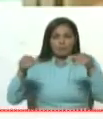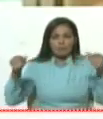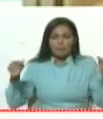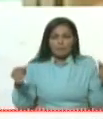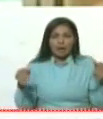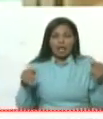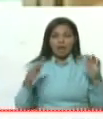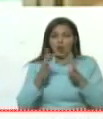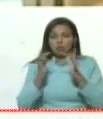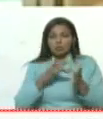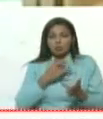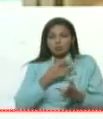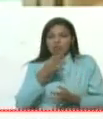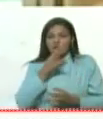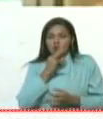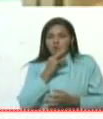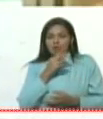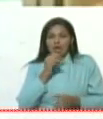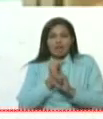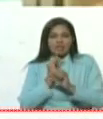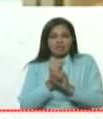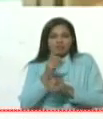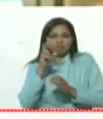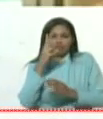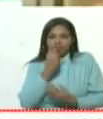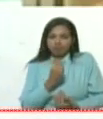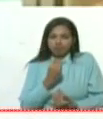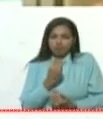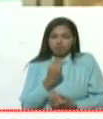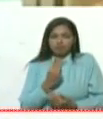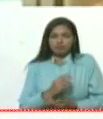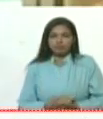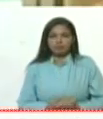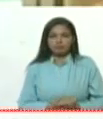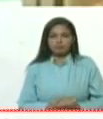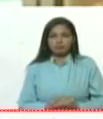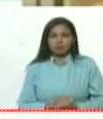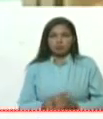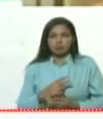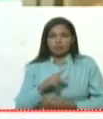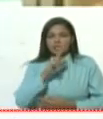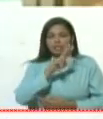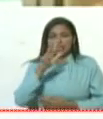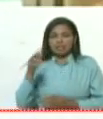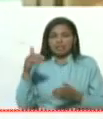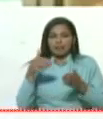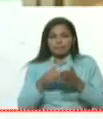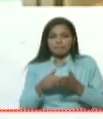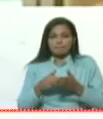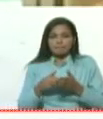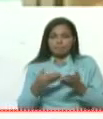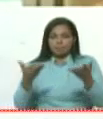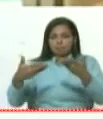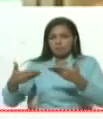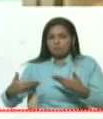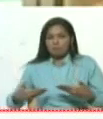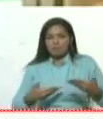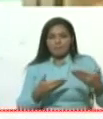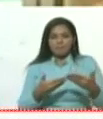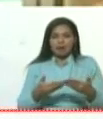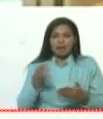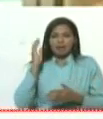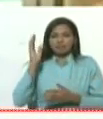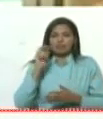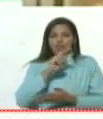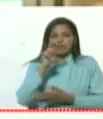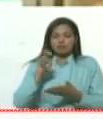redes sociales, internet era todavía muy pobrecito. Recibimos 33.000 propuestas en la Asamblea Nacional Constituyente, primera